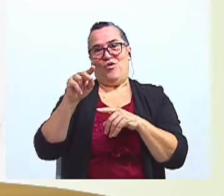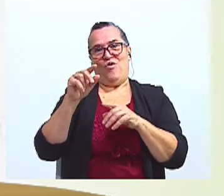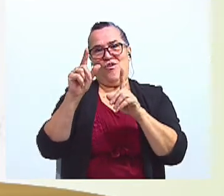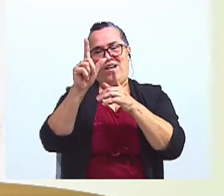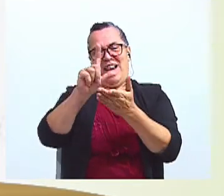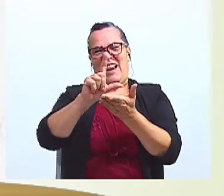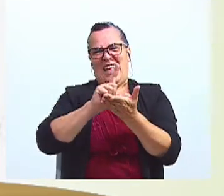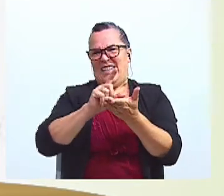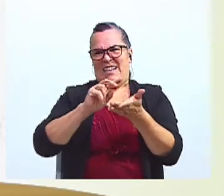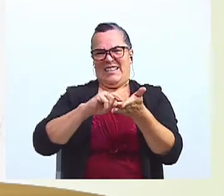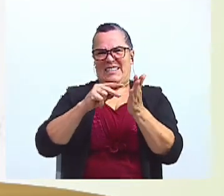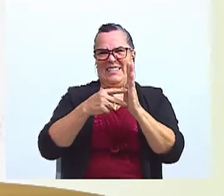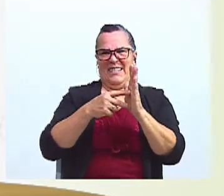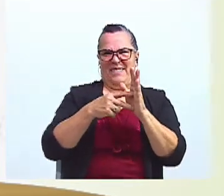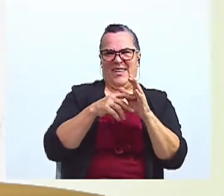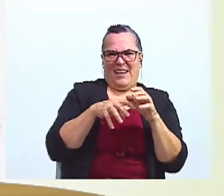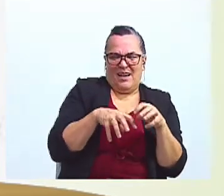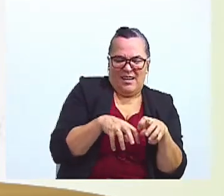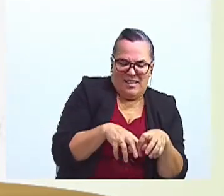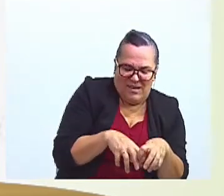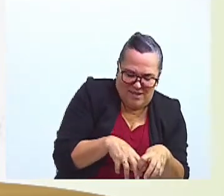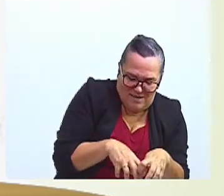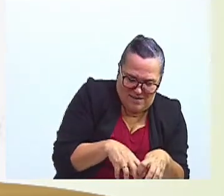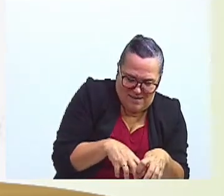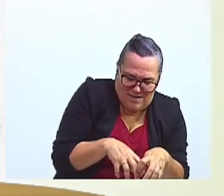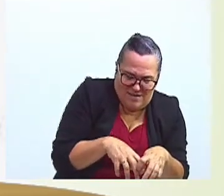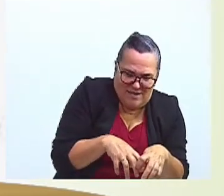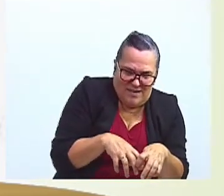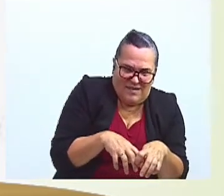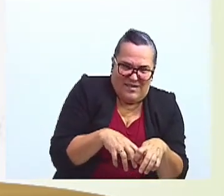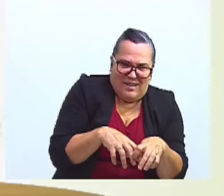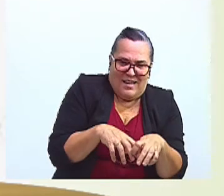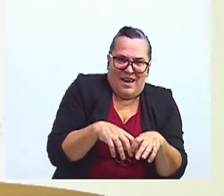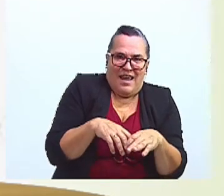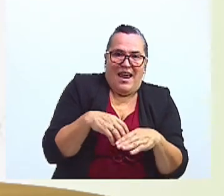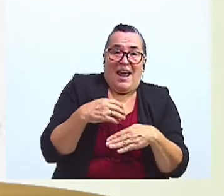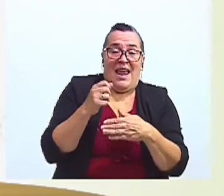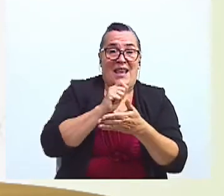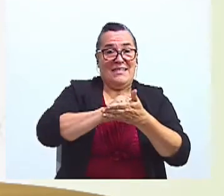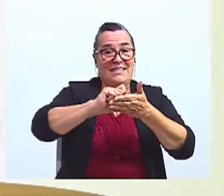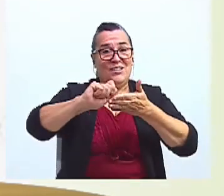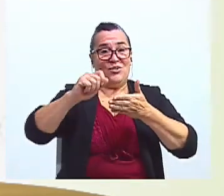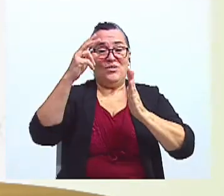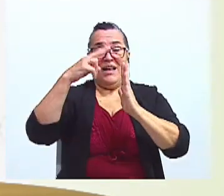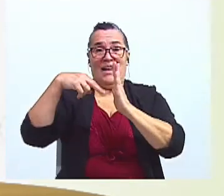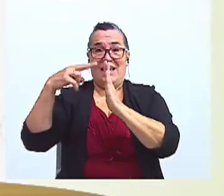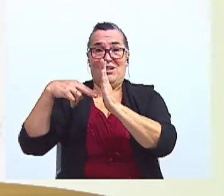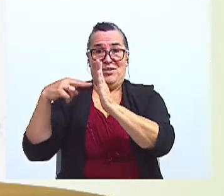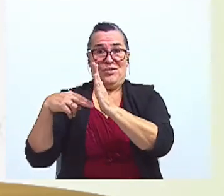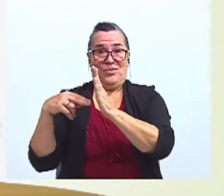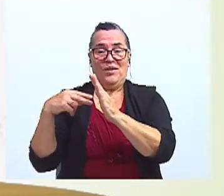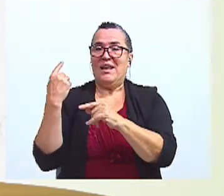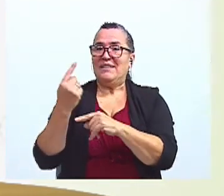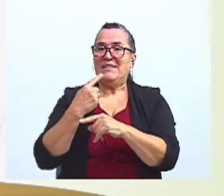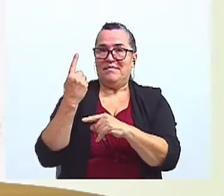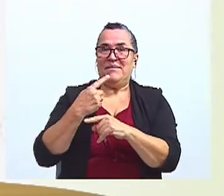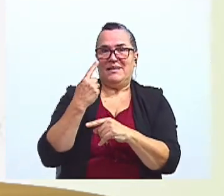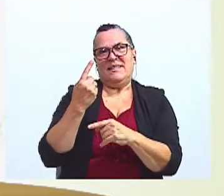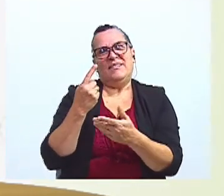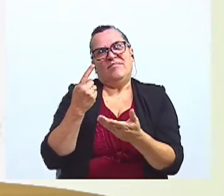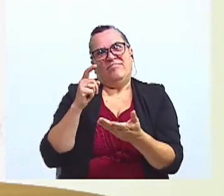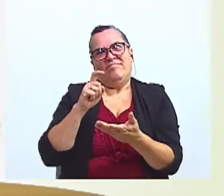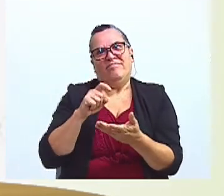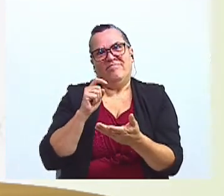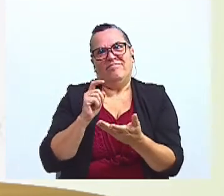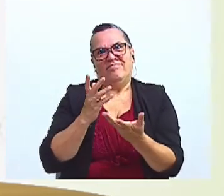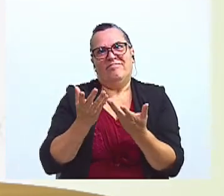quiere decir esto? Bueno, que en la escritura y en la lectura siempre necesitamos